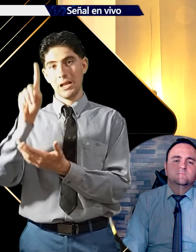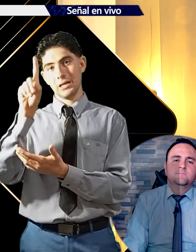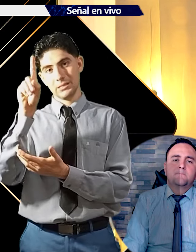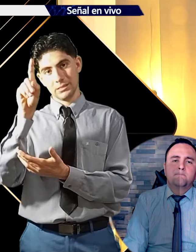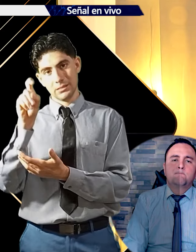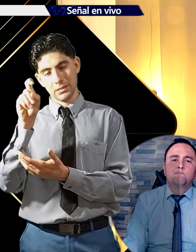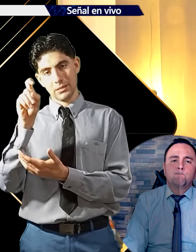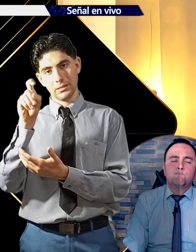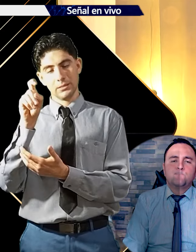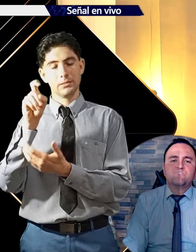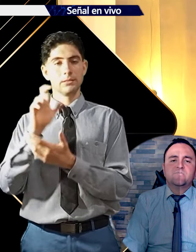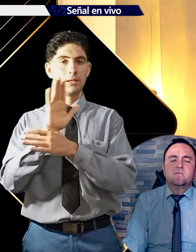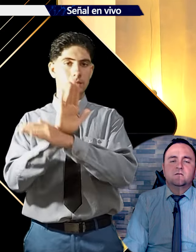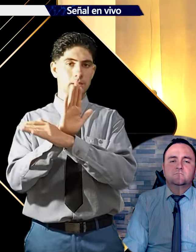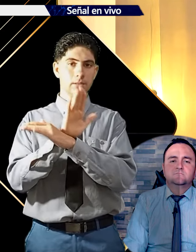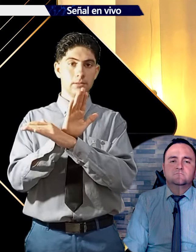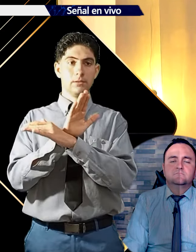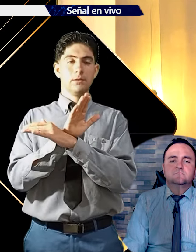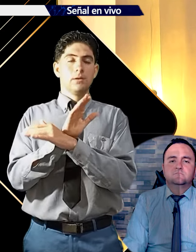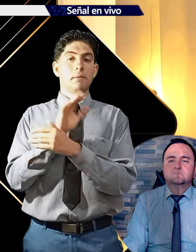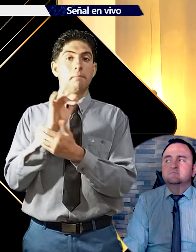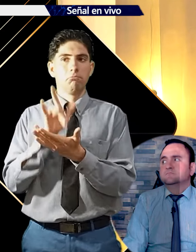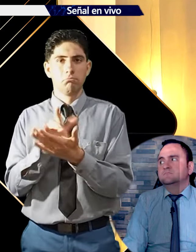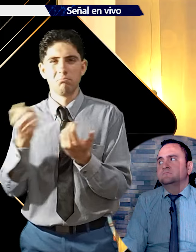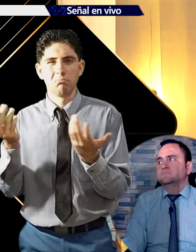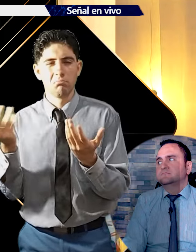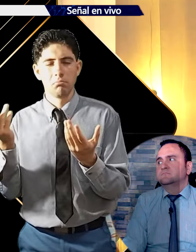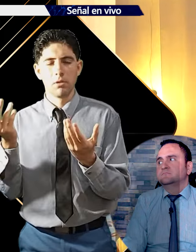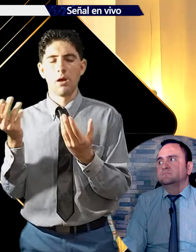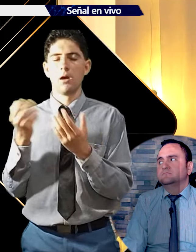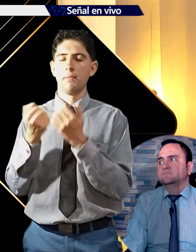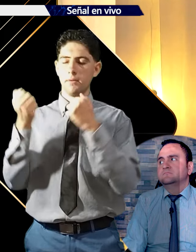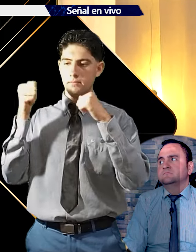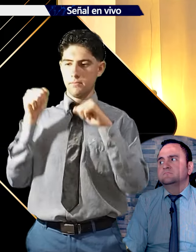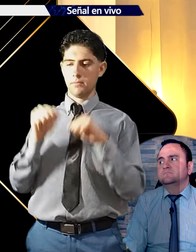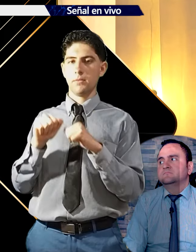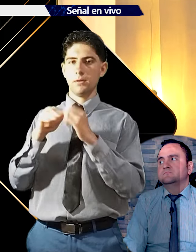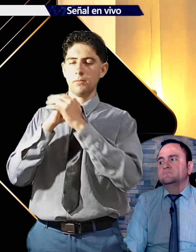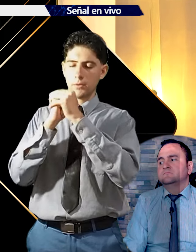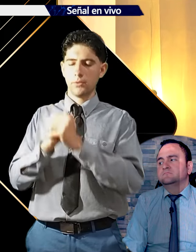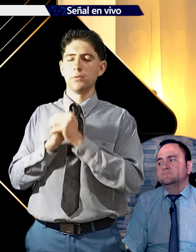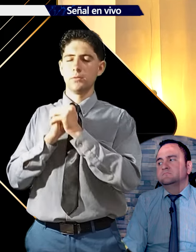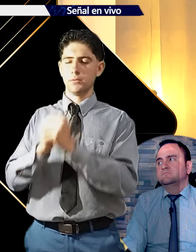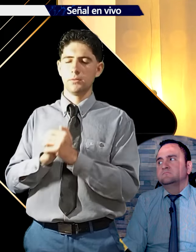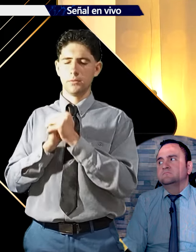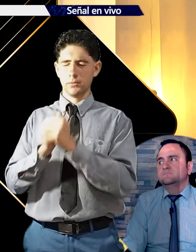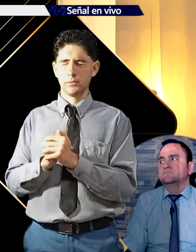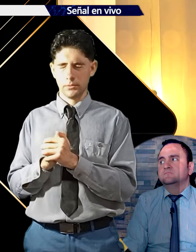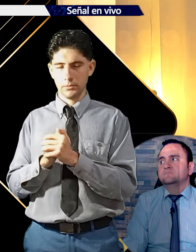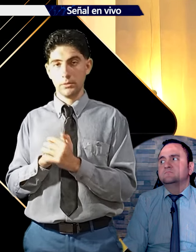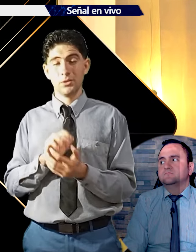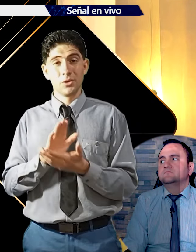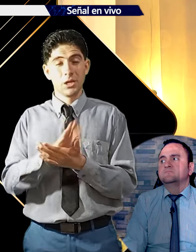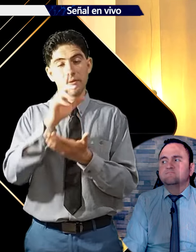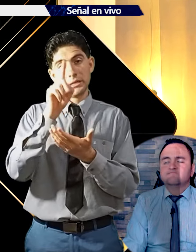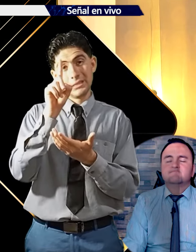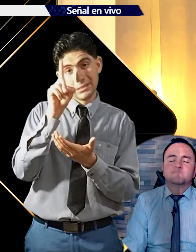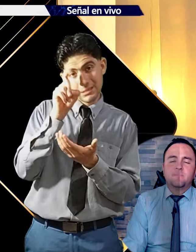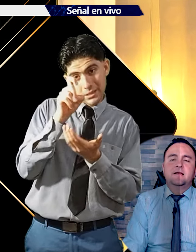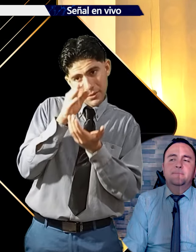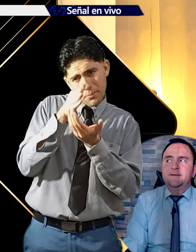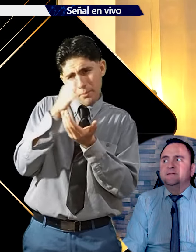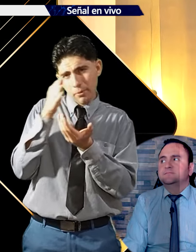hermanos, llegar nosotros a las 6:15 nos parecía un pecado. Cuando algunos de nosotros los adolescentes, uy, 6:15, qué